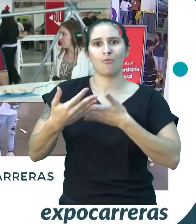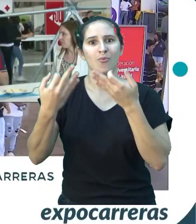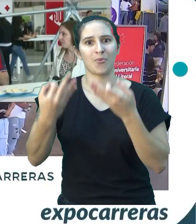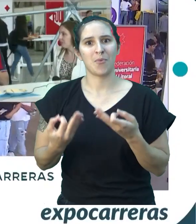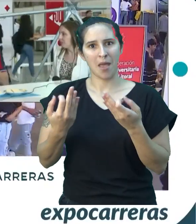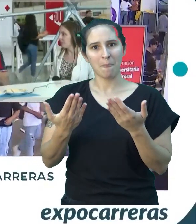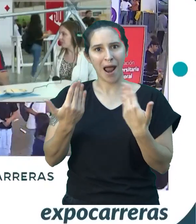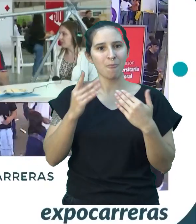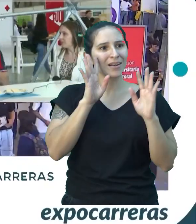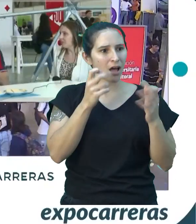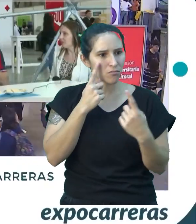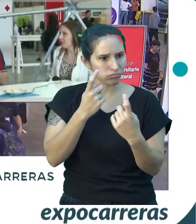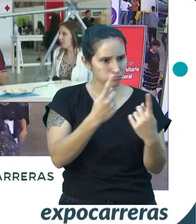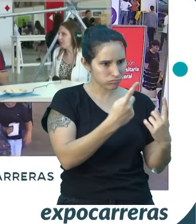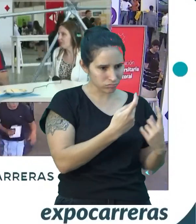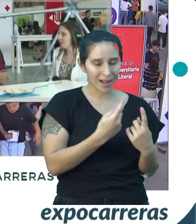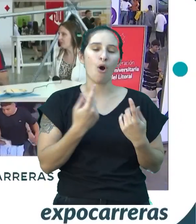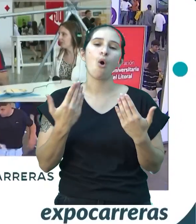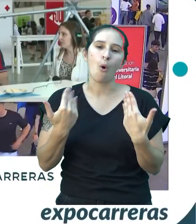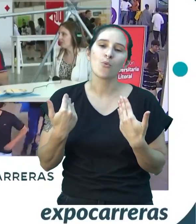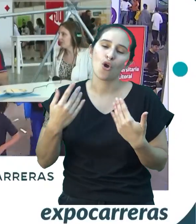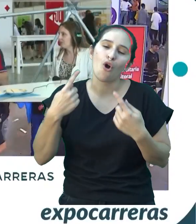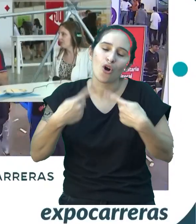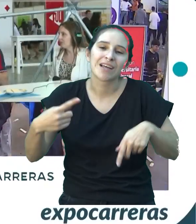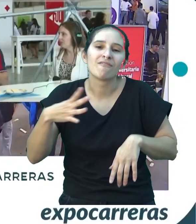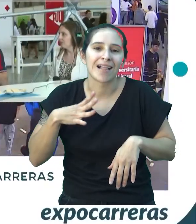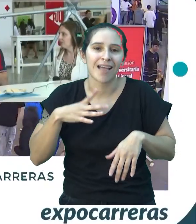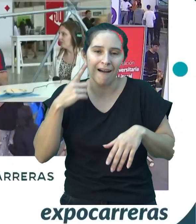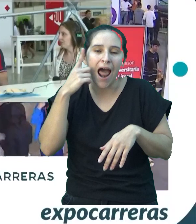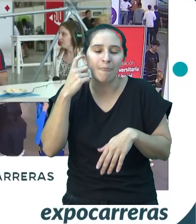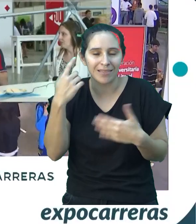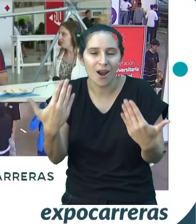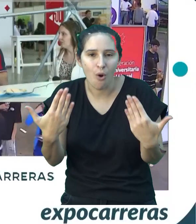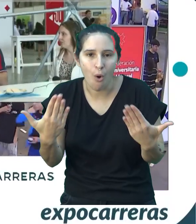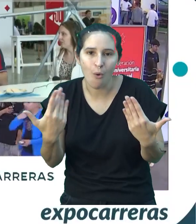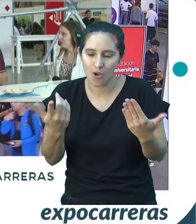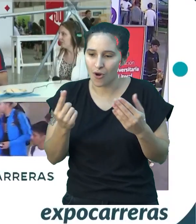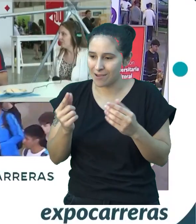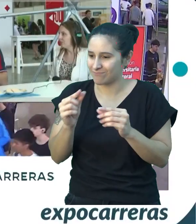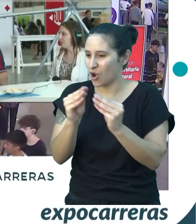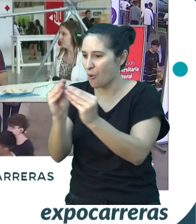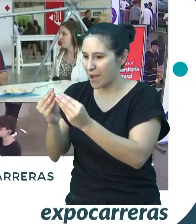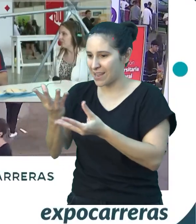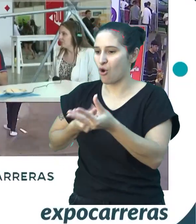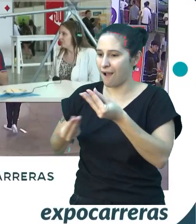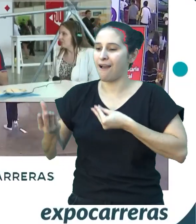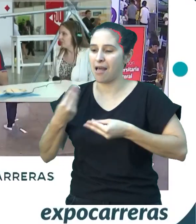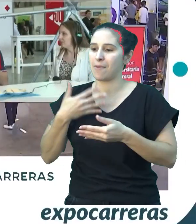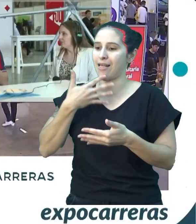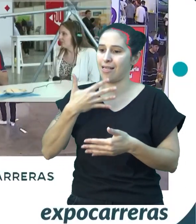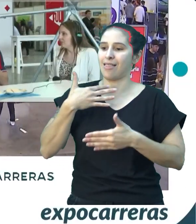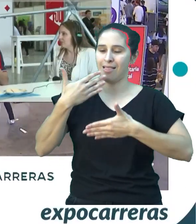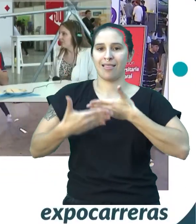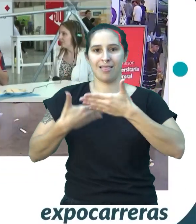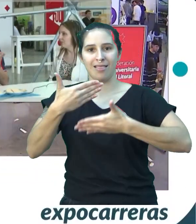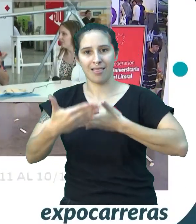trabajo. Obviamente me faltaron aprender un montón de cosas que me fueron ayudando mis compañeros laborales, muchas cosas